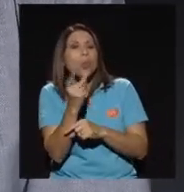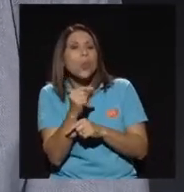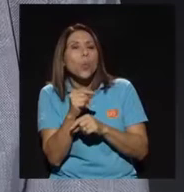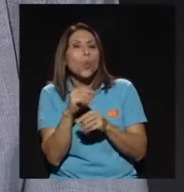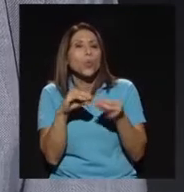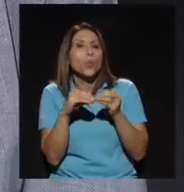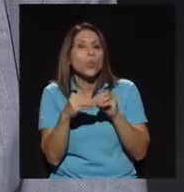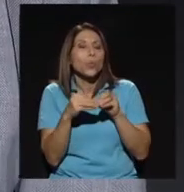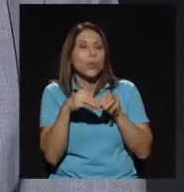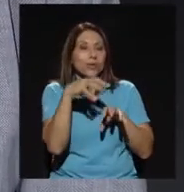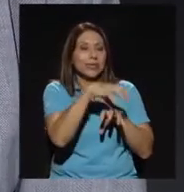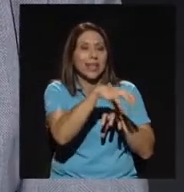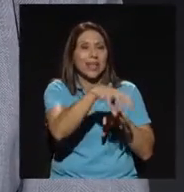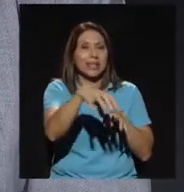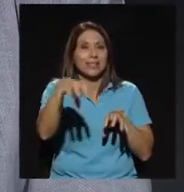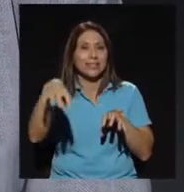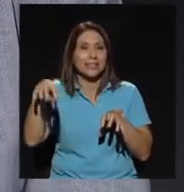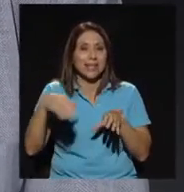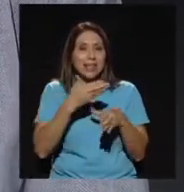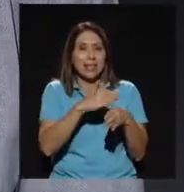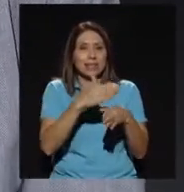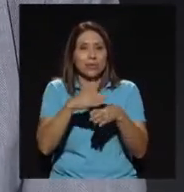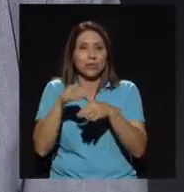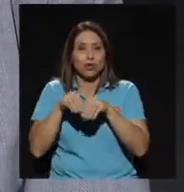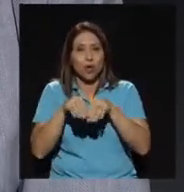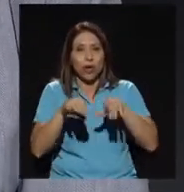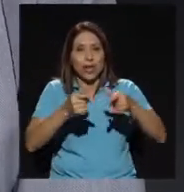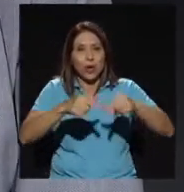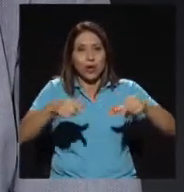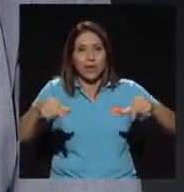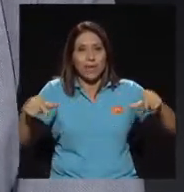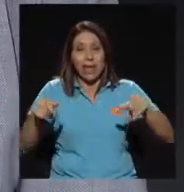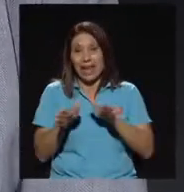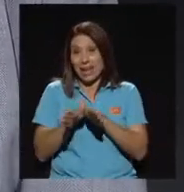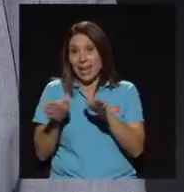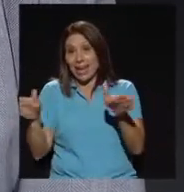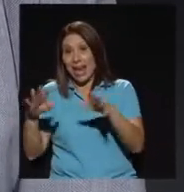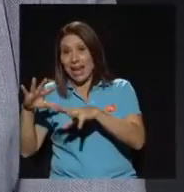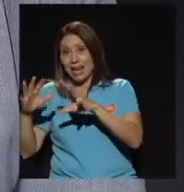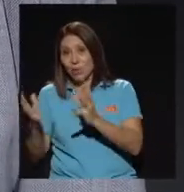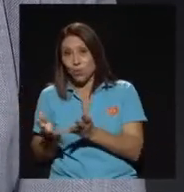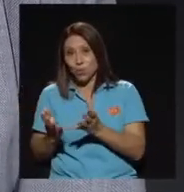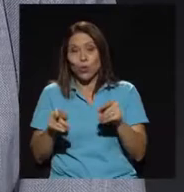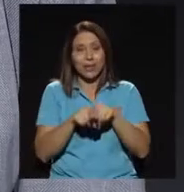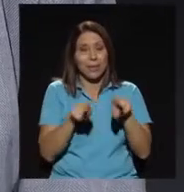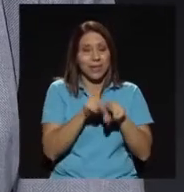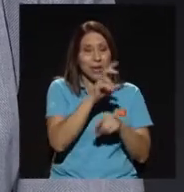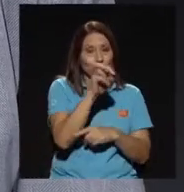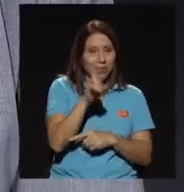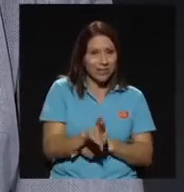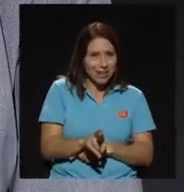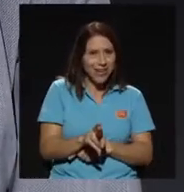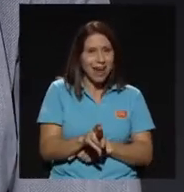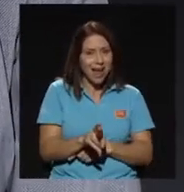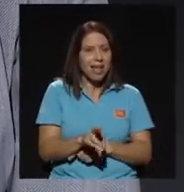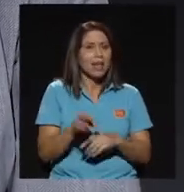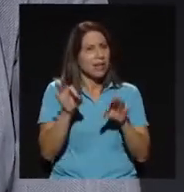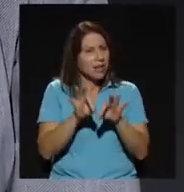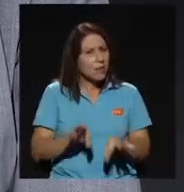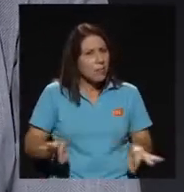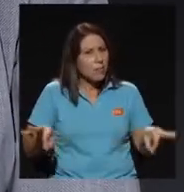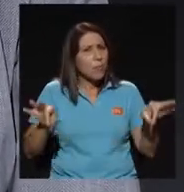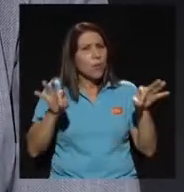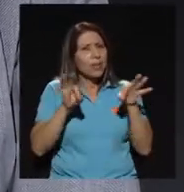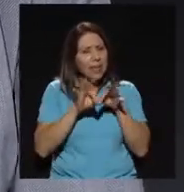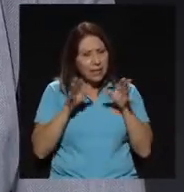distribución geográfica, ¿verdad? En general, en todo el mundo y también en Costa Rica, por supuesto, hay una concentración importante de